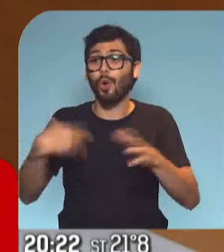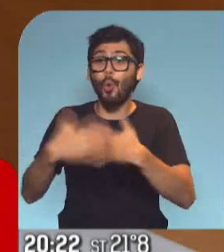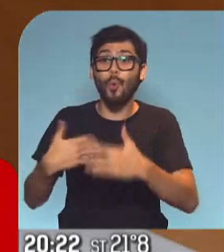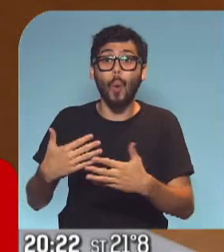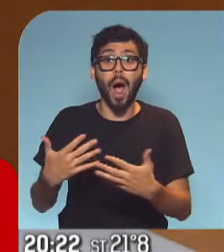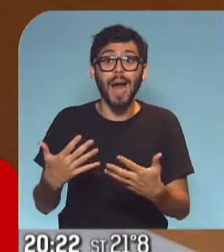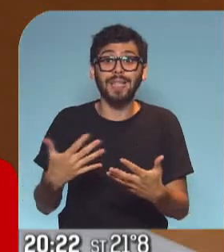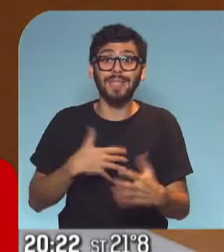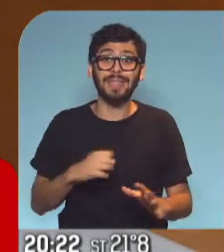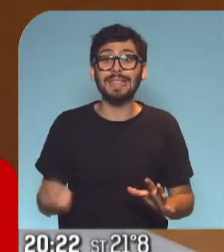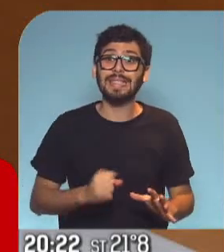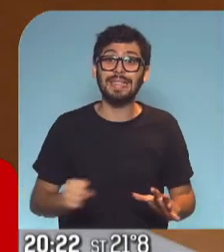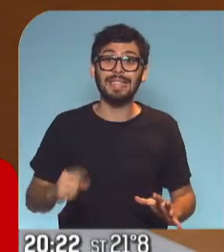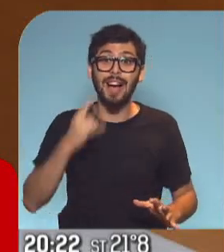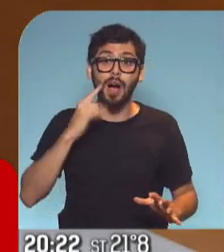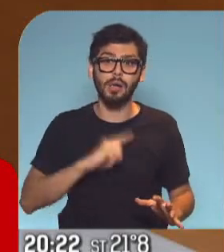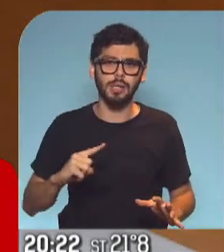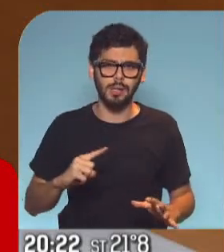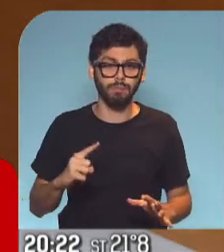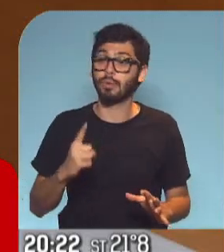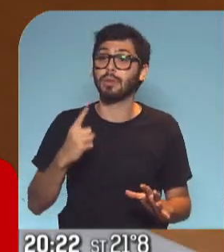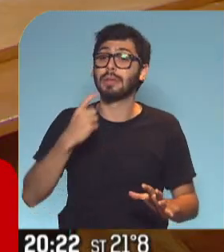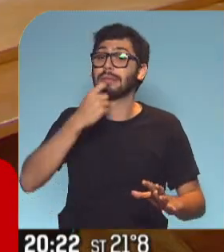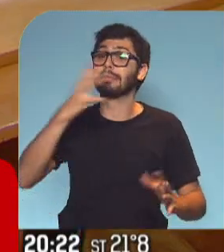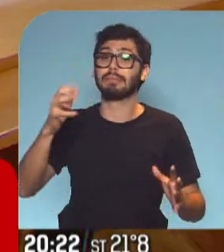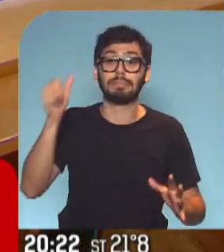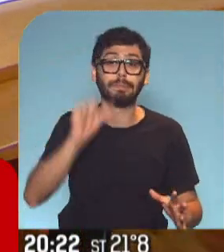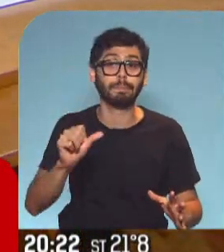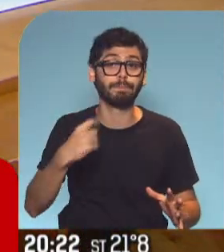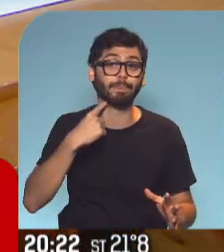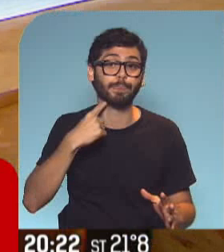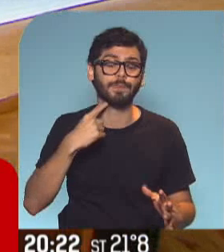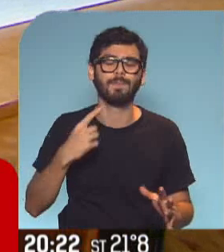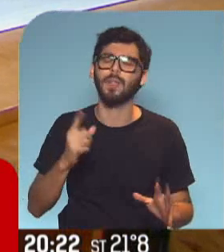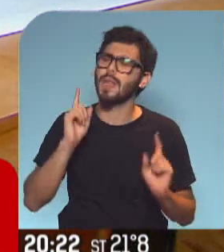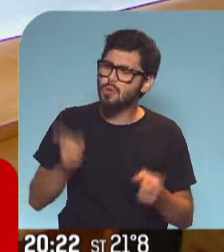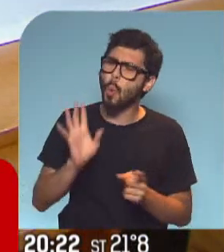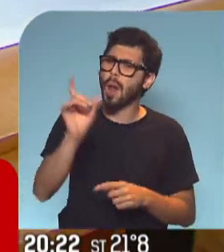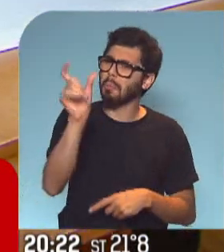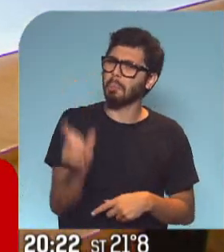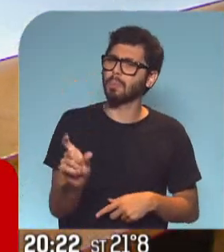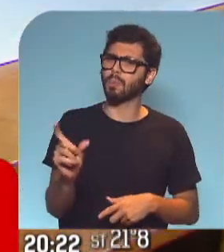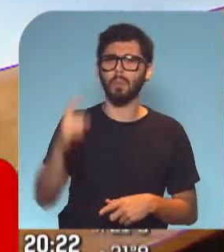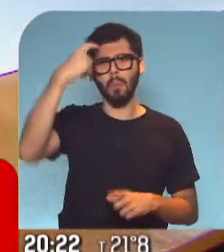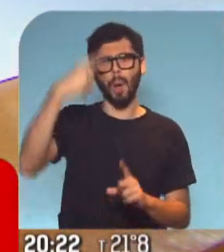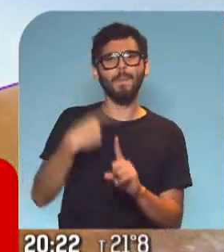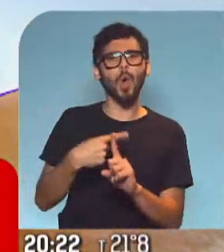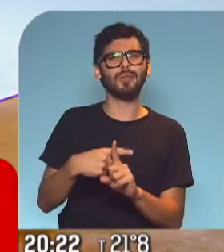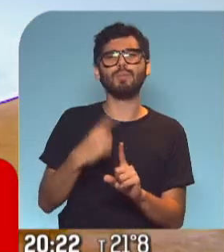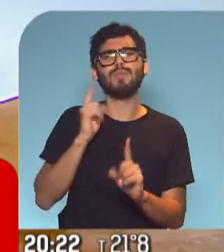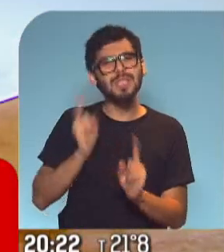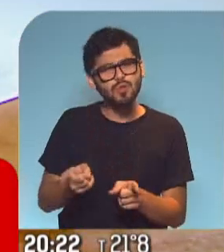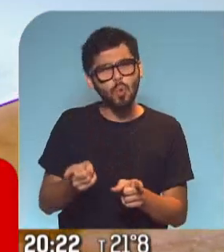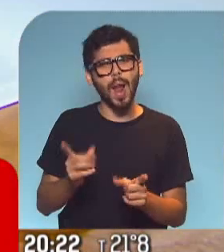jugar suelto, entendiendo que en cualquier momento puede tener otro inconveniente. Sí, indudablemente es optimista, pero le dio un ultimátum